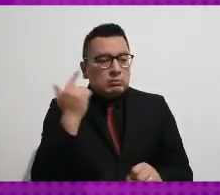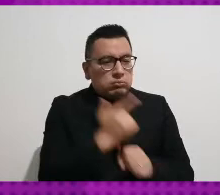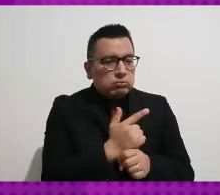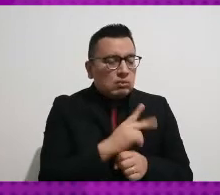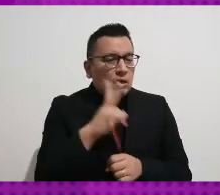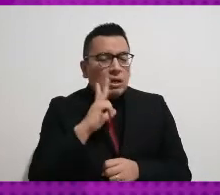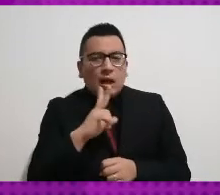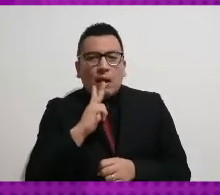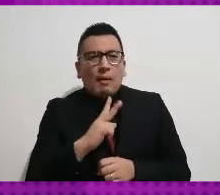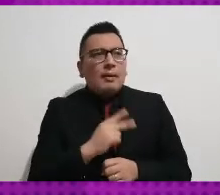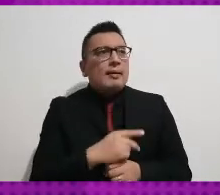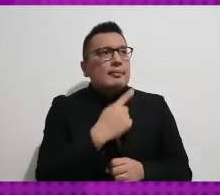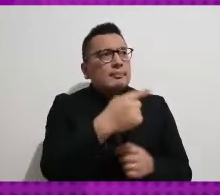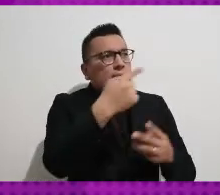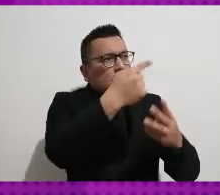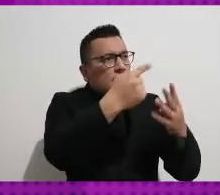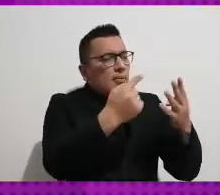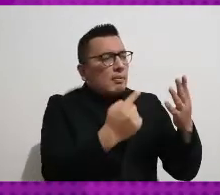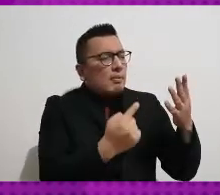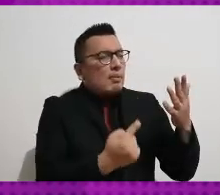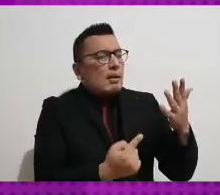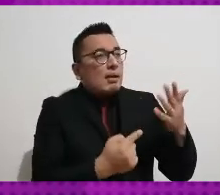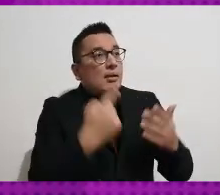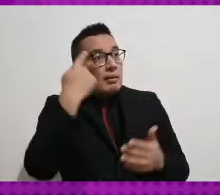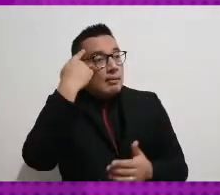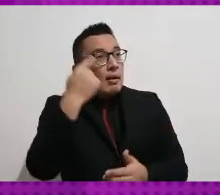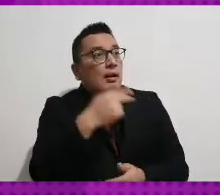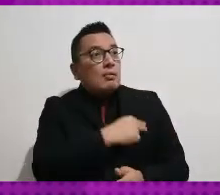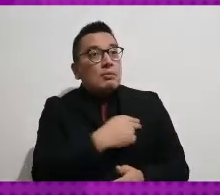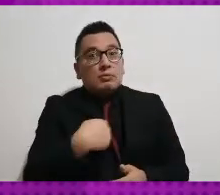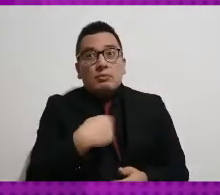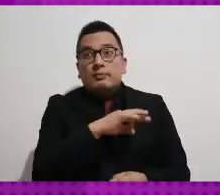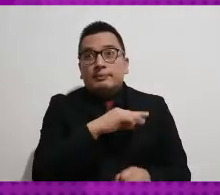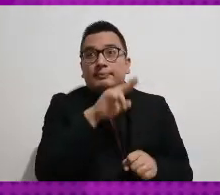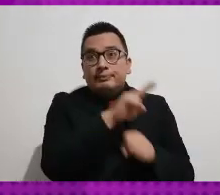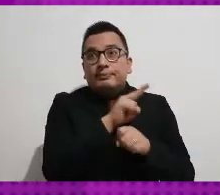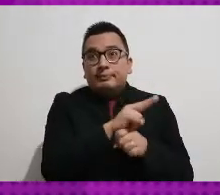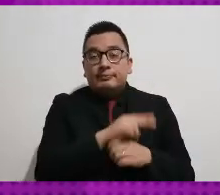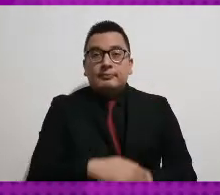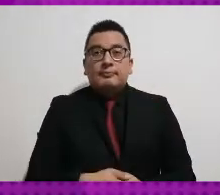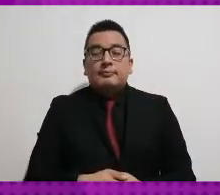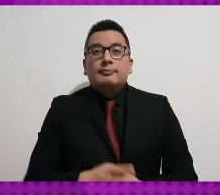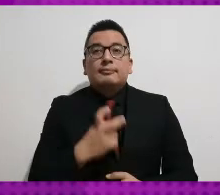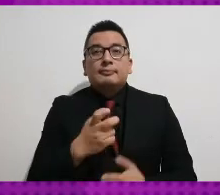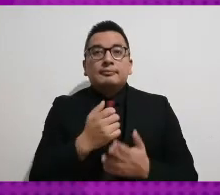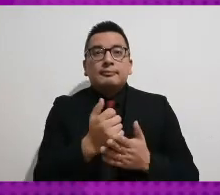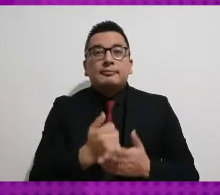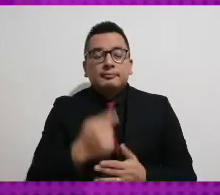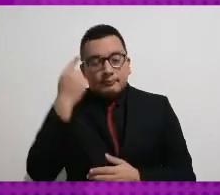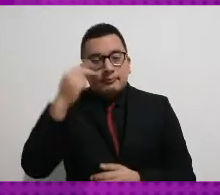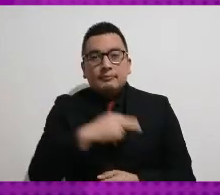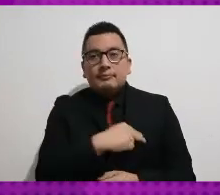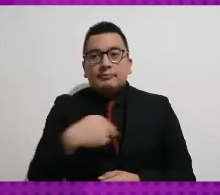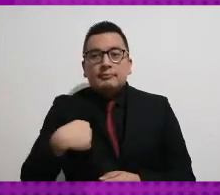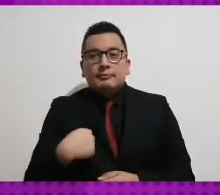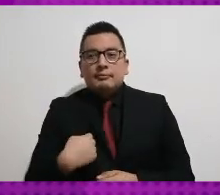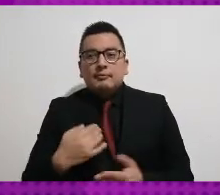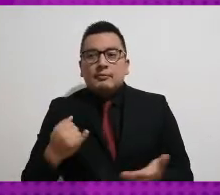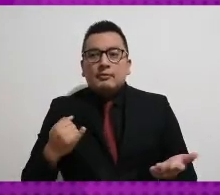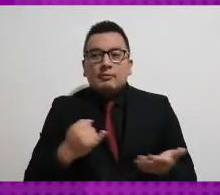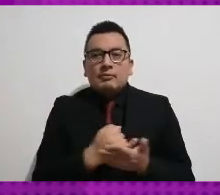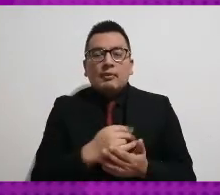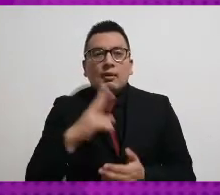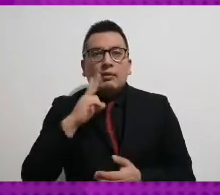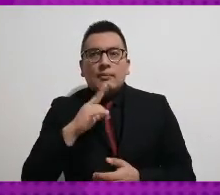los criterios que tomaremos en cuenta para la auditoría, ya que de ahí podemos determinar el alcance